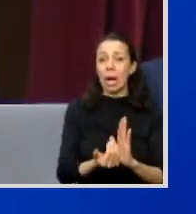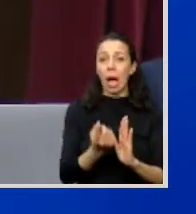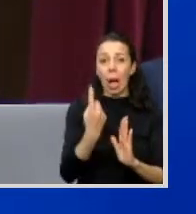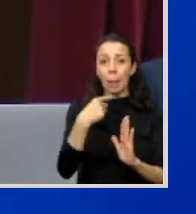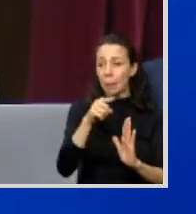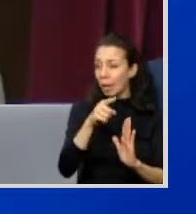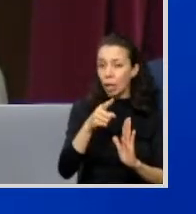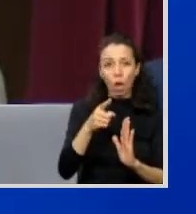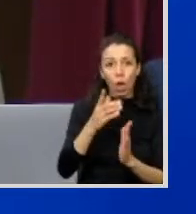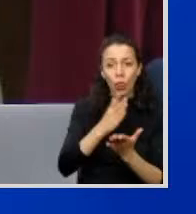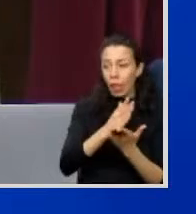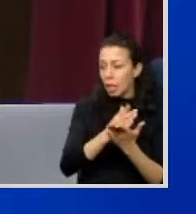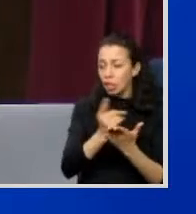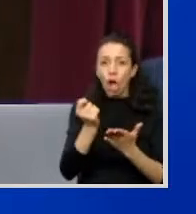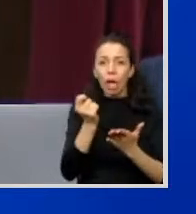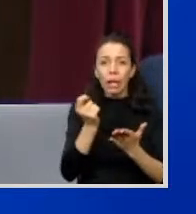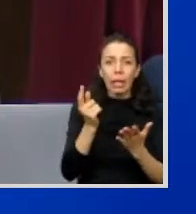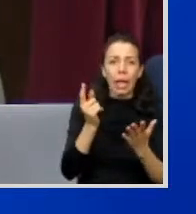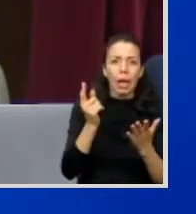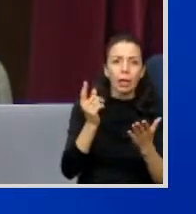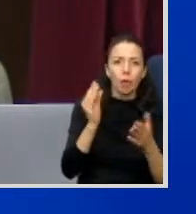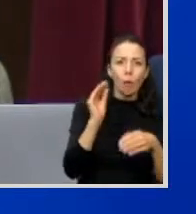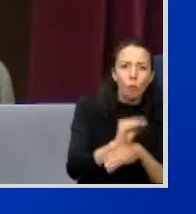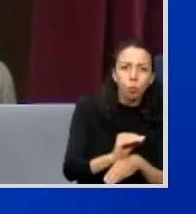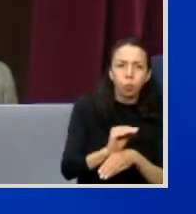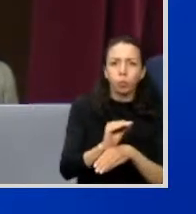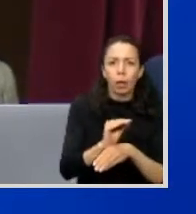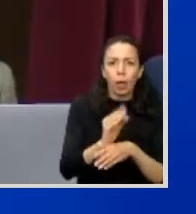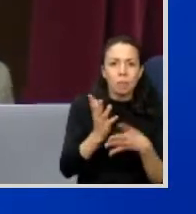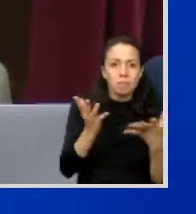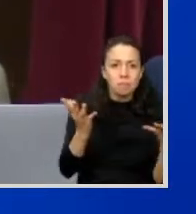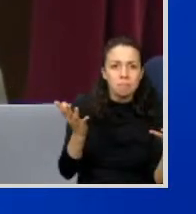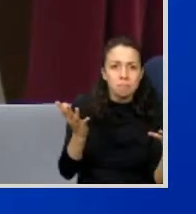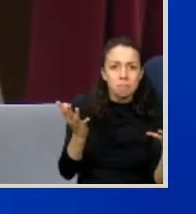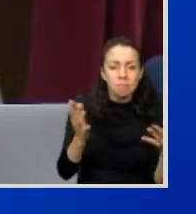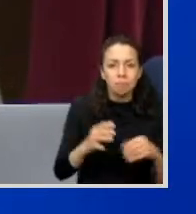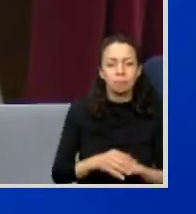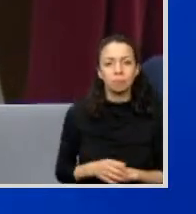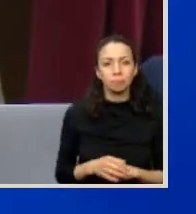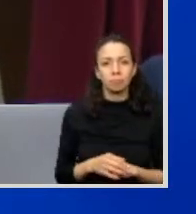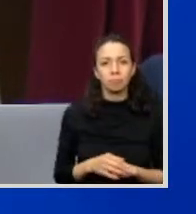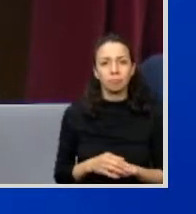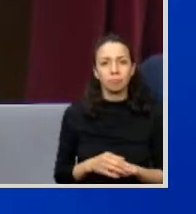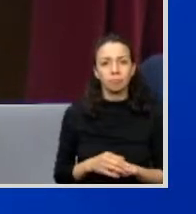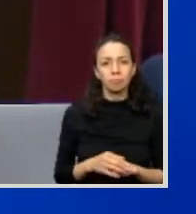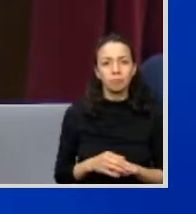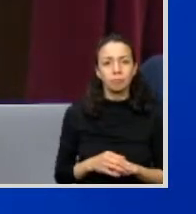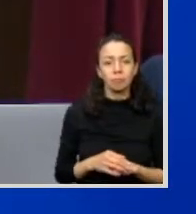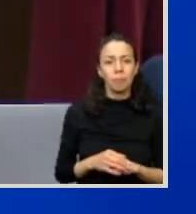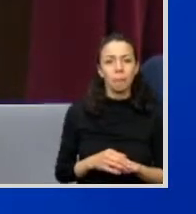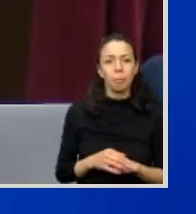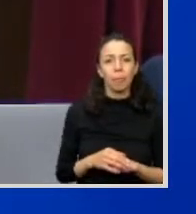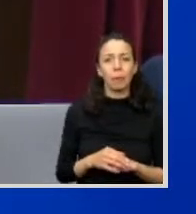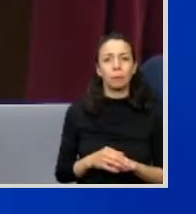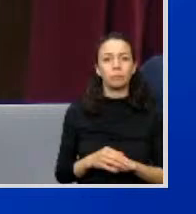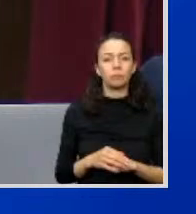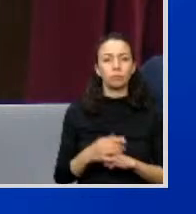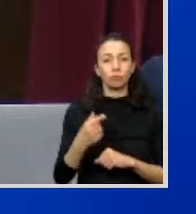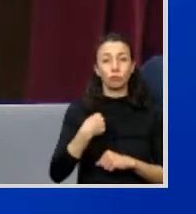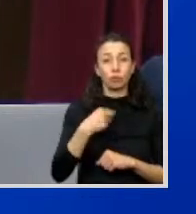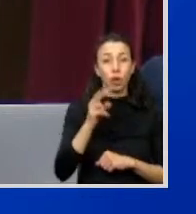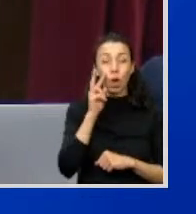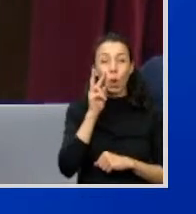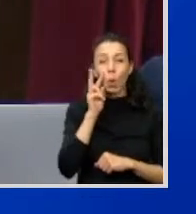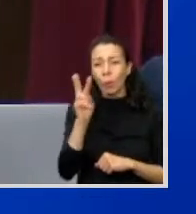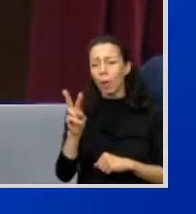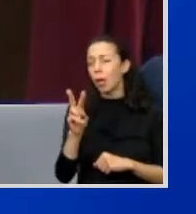oposición responsable, porque nosotros necesitamos demostrar de que no somos parte de este gobierno. El gobierno, la sociedad lo eligió a